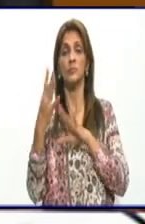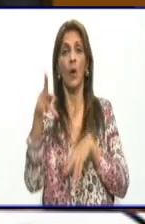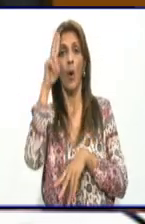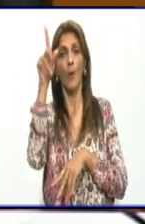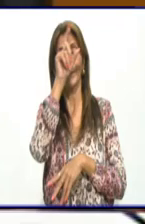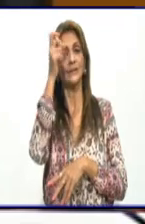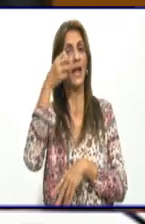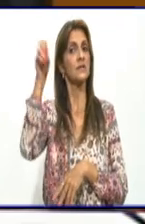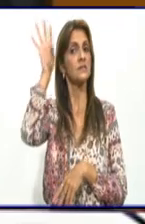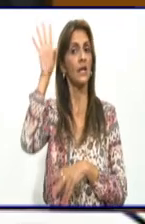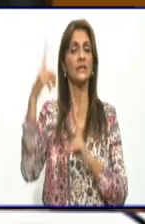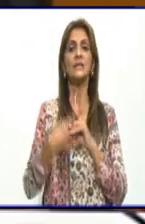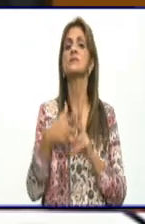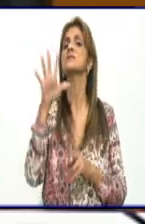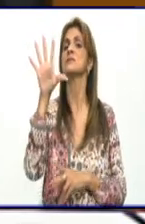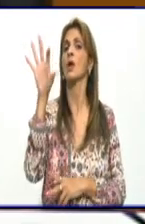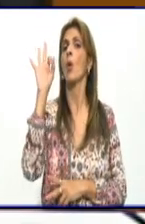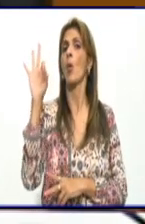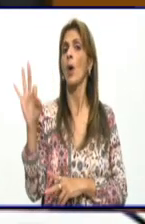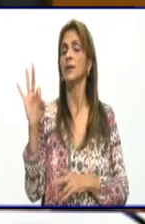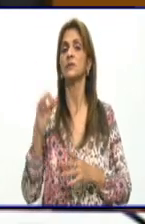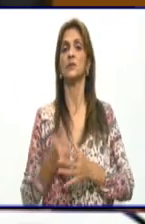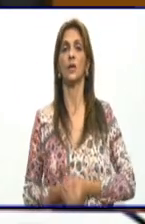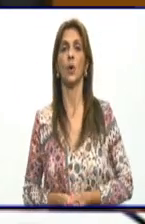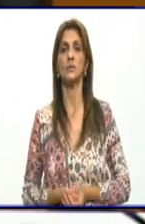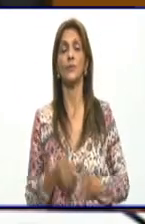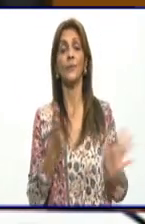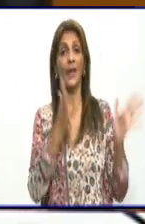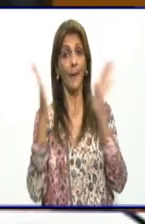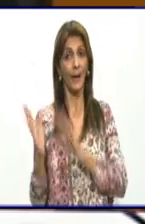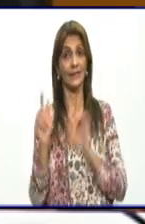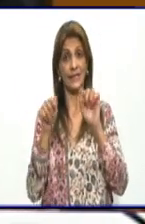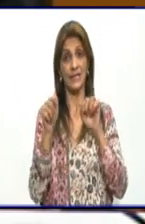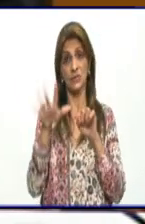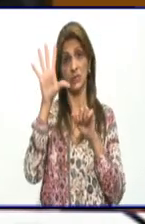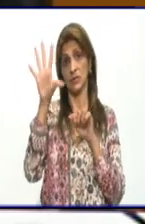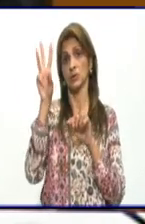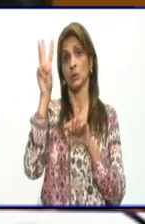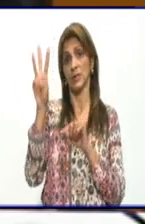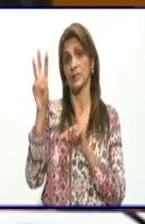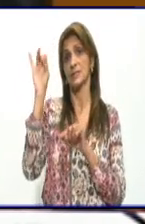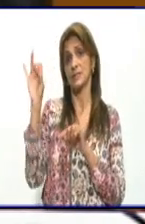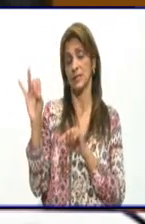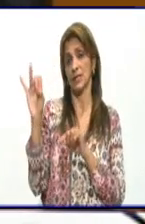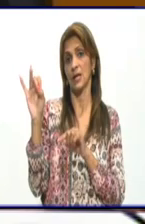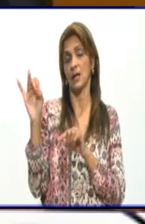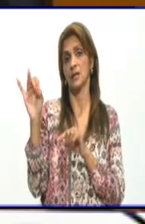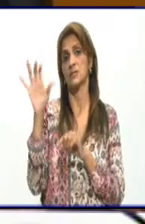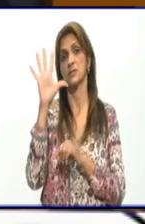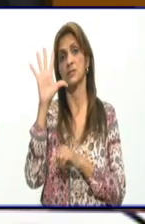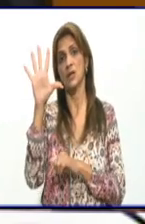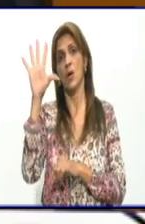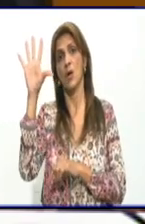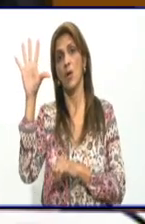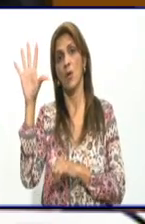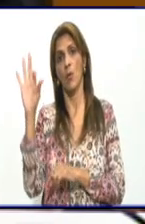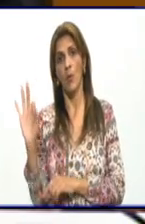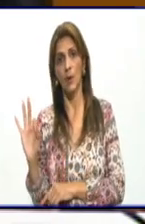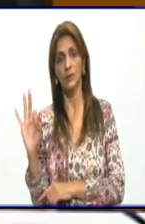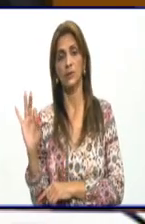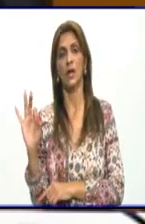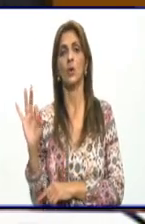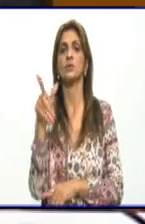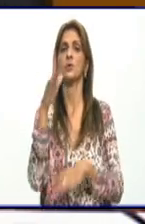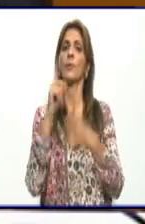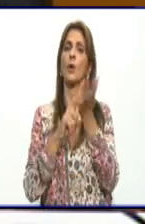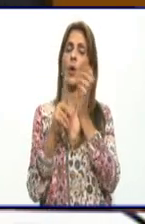y 58, aparte de esos 537, 58 que son los confirmados de alto riesgo en